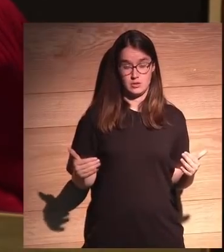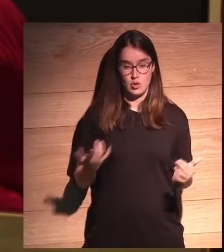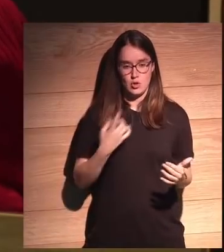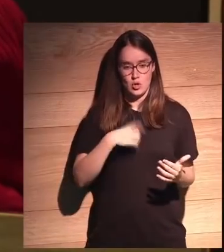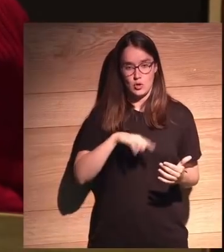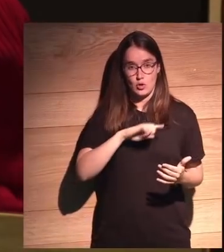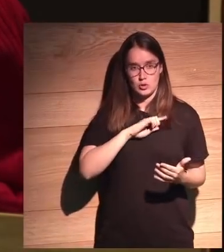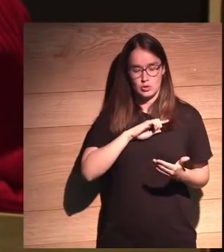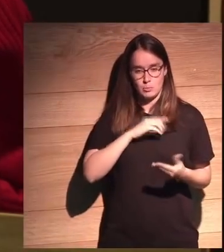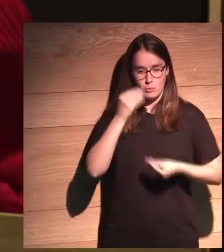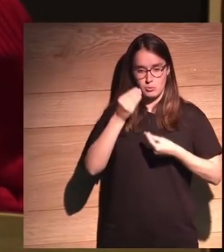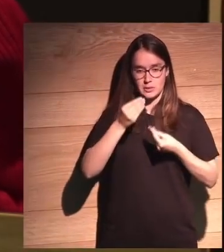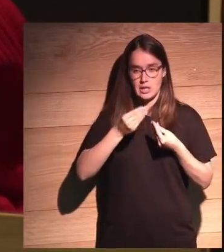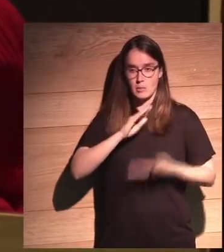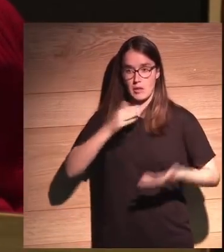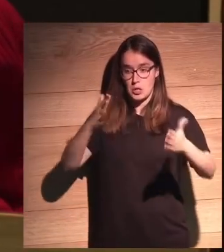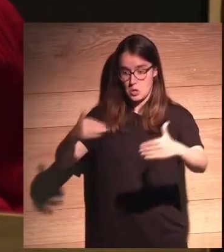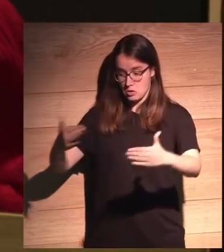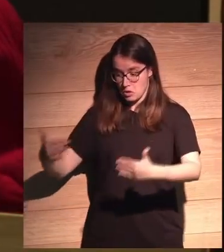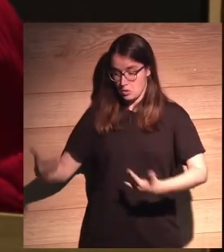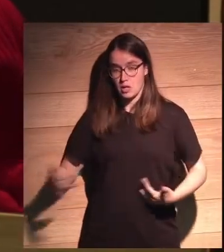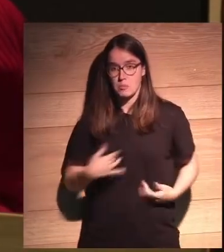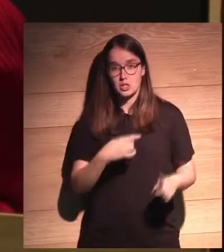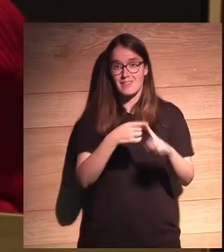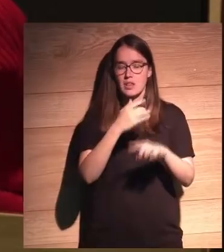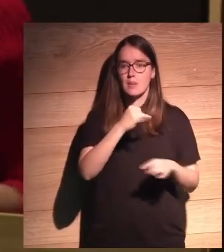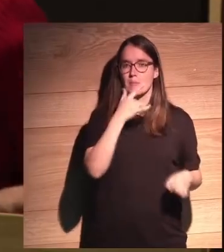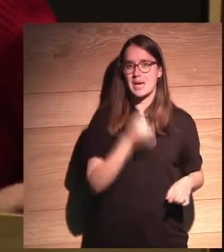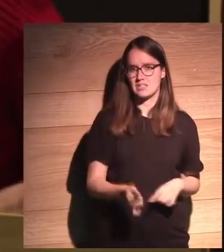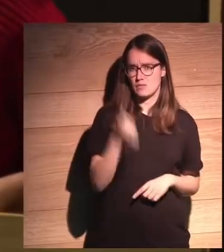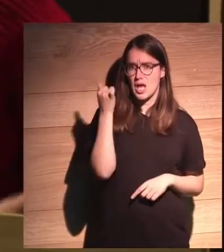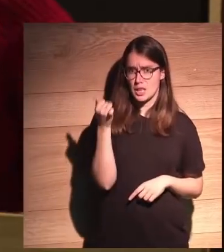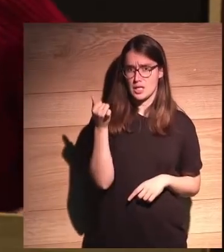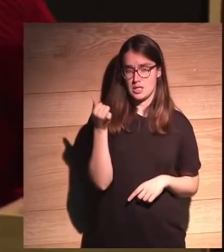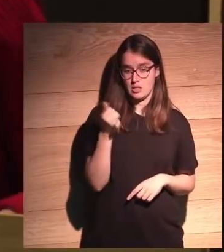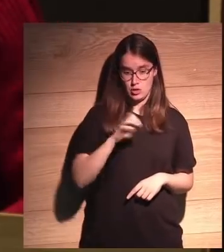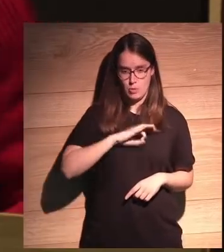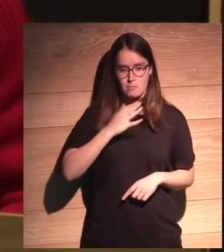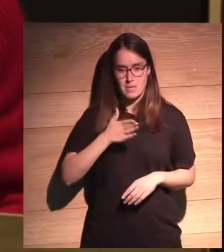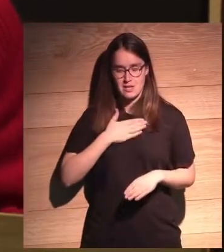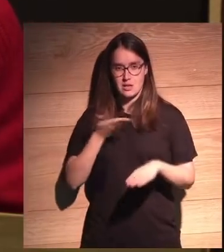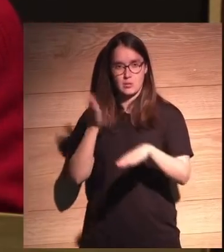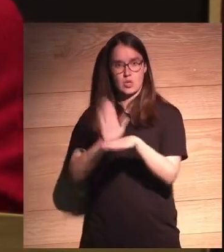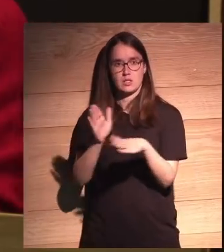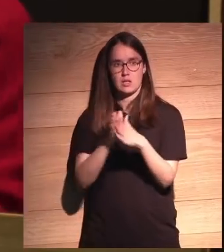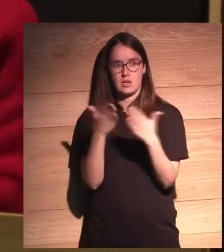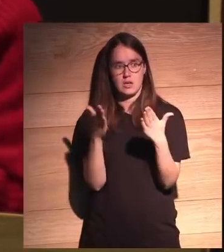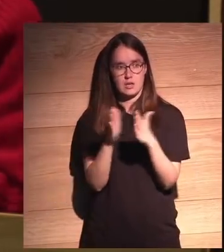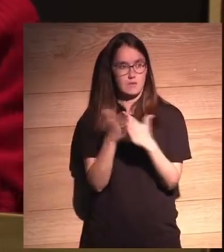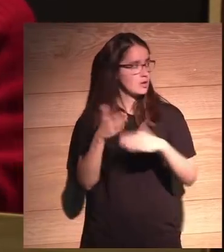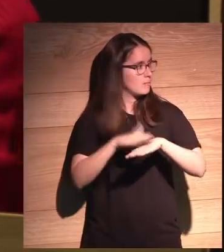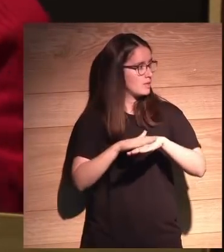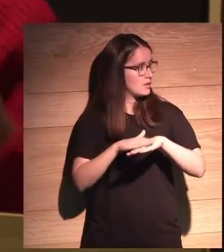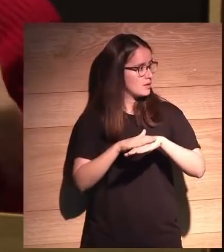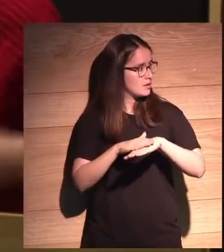creernos que somos capaces de hacer todo lo que queramos y más. Yo Eso mañana es. les voy a enseñar este libro. Ay,